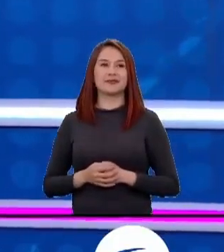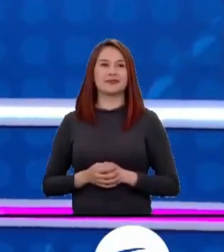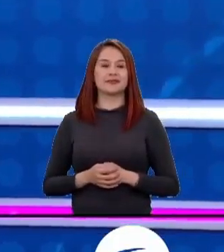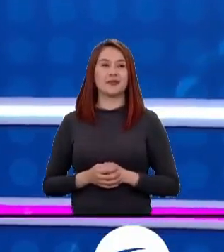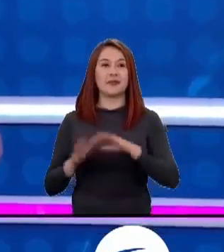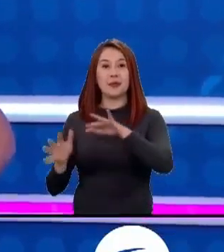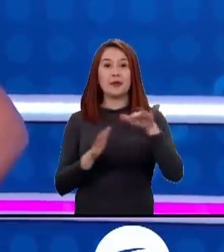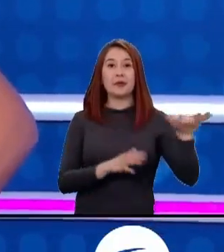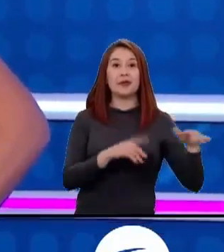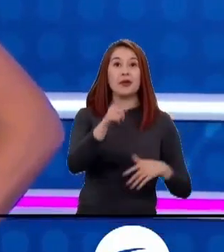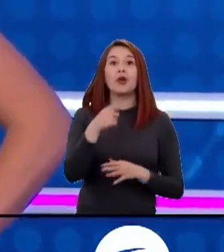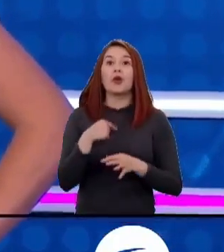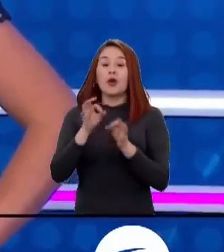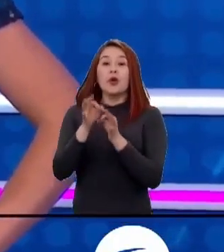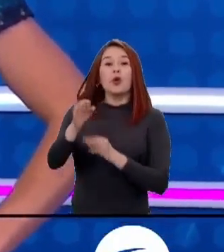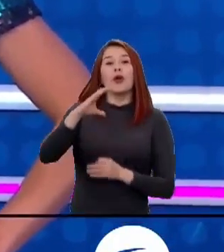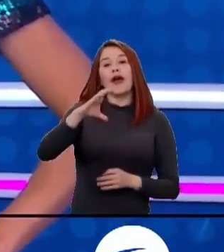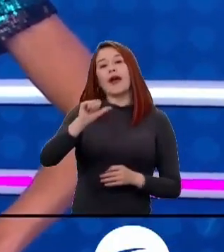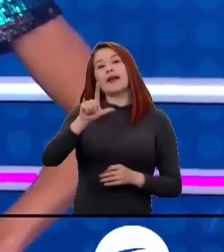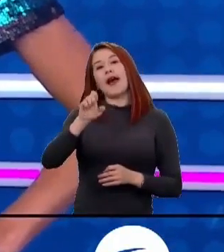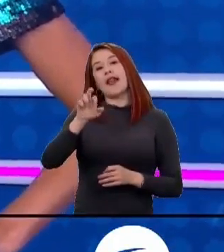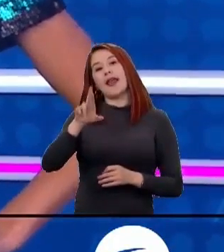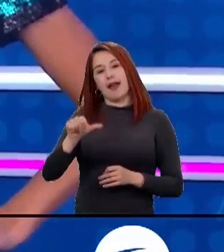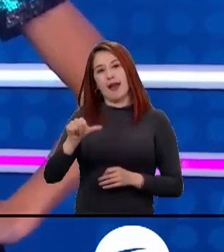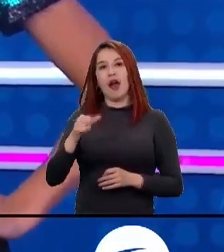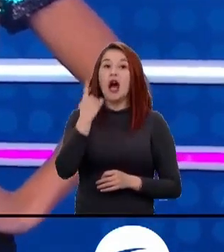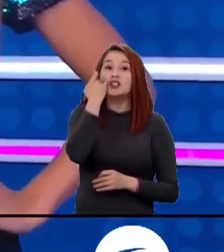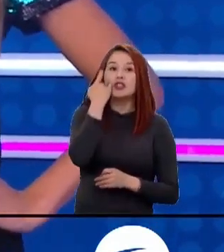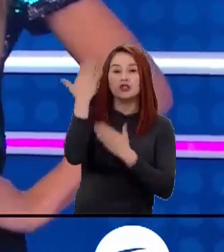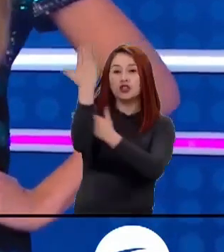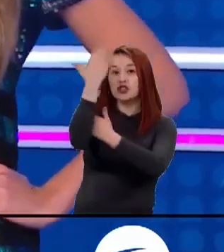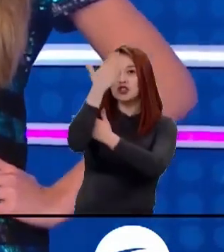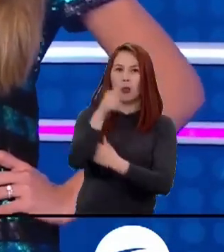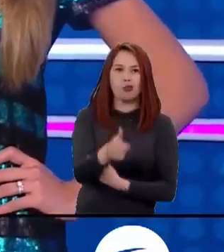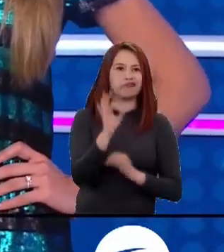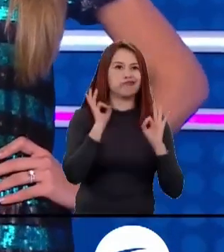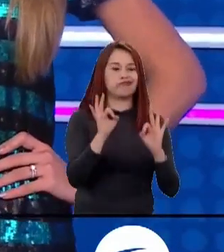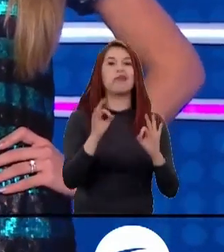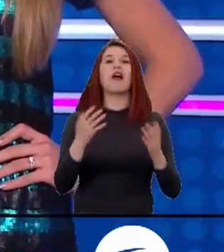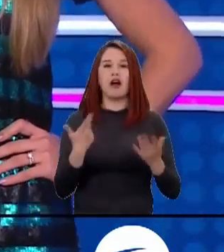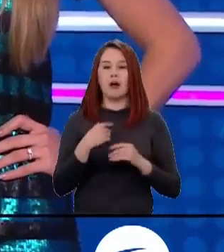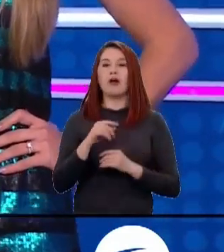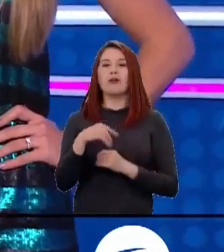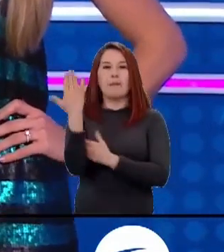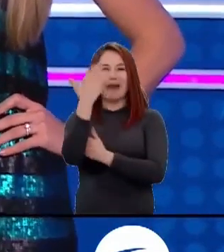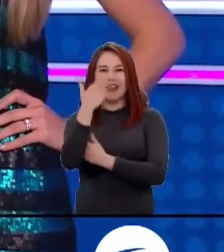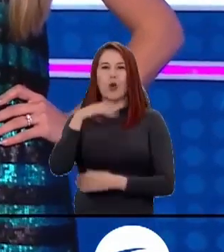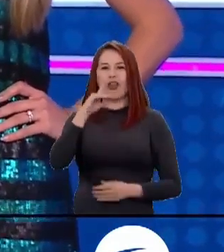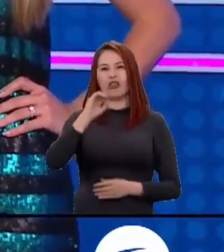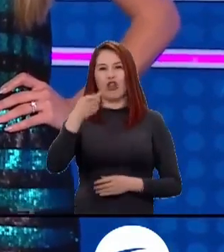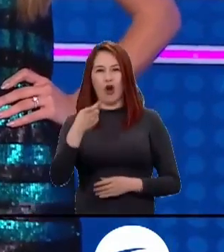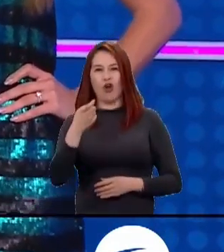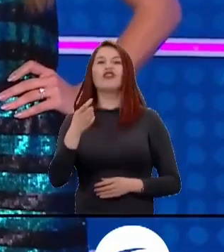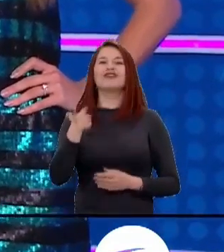Sony. Y en el municipio de La Calera, Cundinamarca, se realizó anoche una función de cine muy especial, la de la película